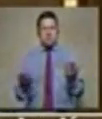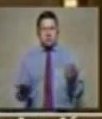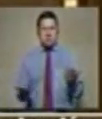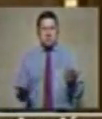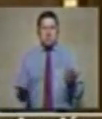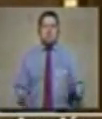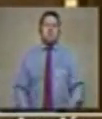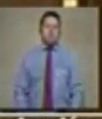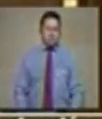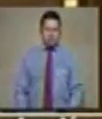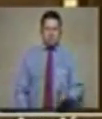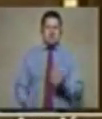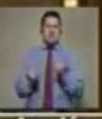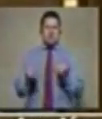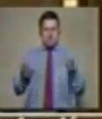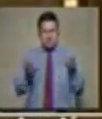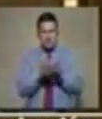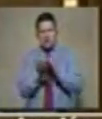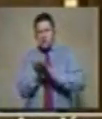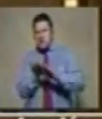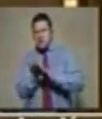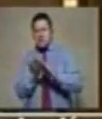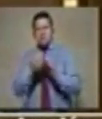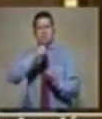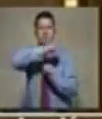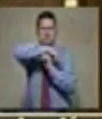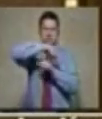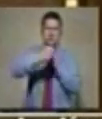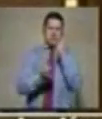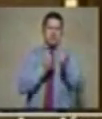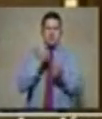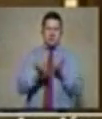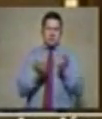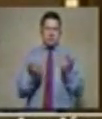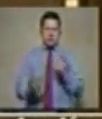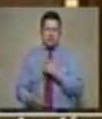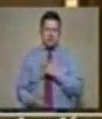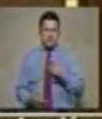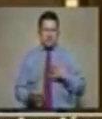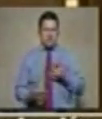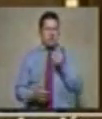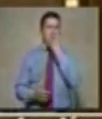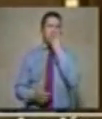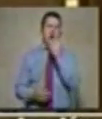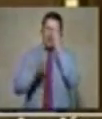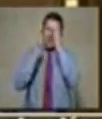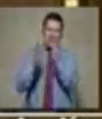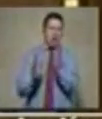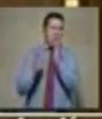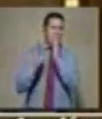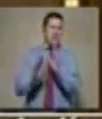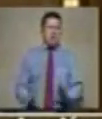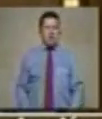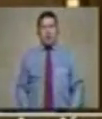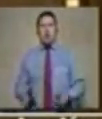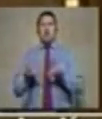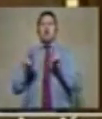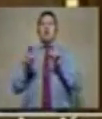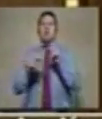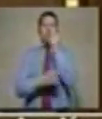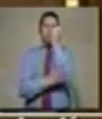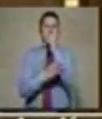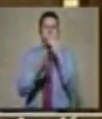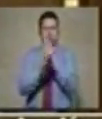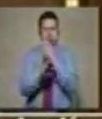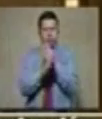la voluntad que hay para mantener la estructura del negocio de este modelo de salud perverso se está negando la existencia de una crisis hospitalaria